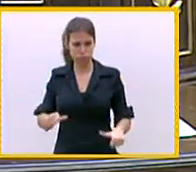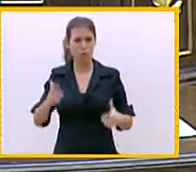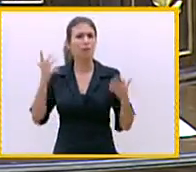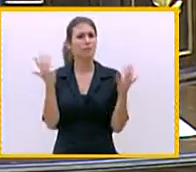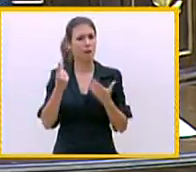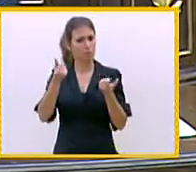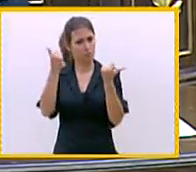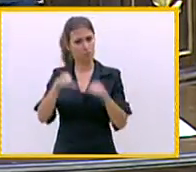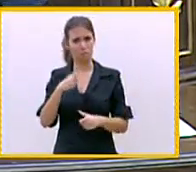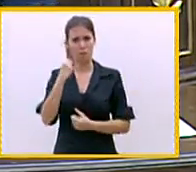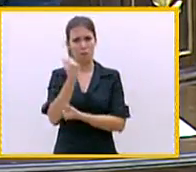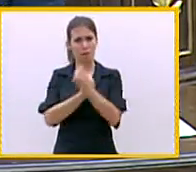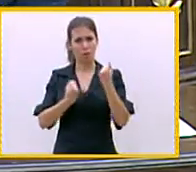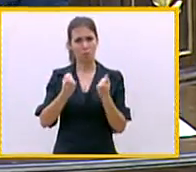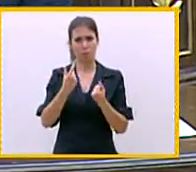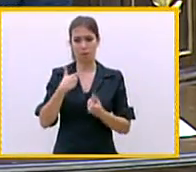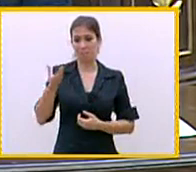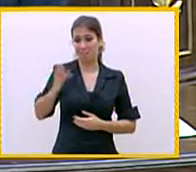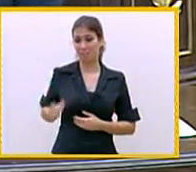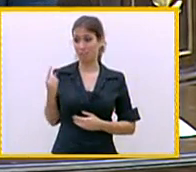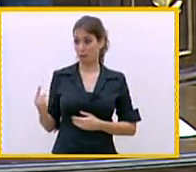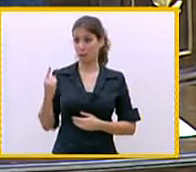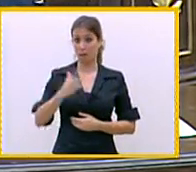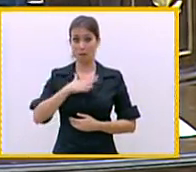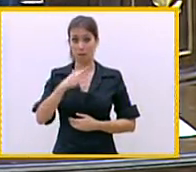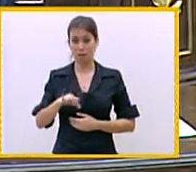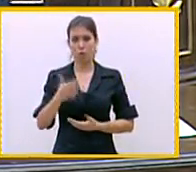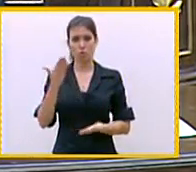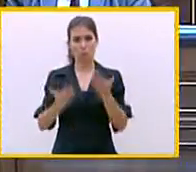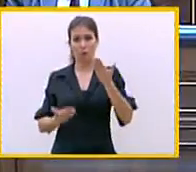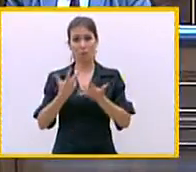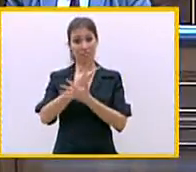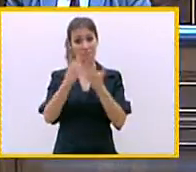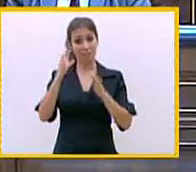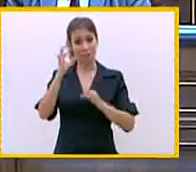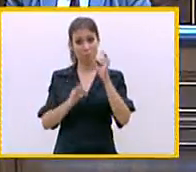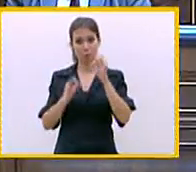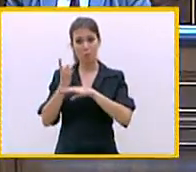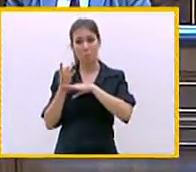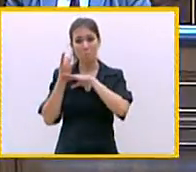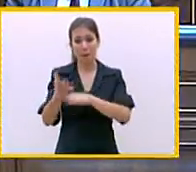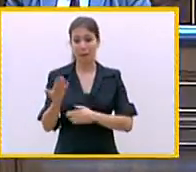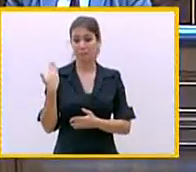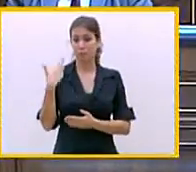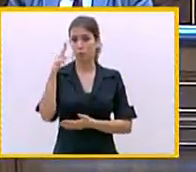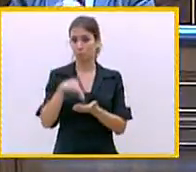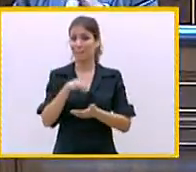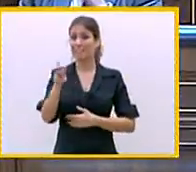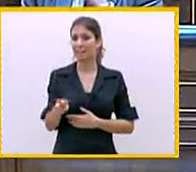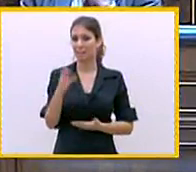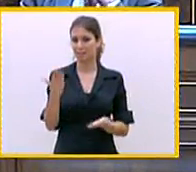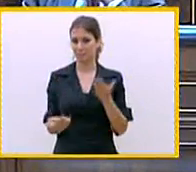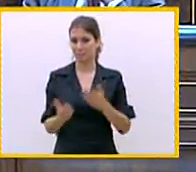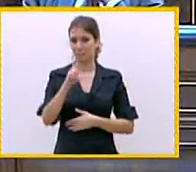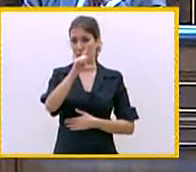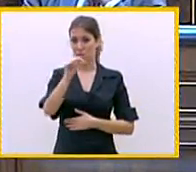económica, la renta disponible es un 17% superior a la que había en 2003, 100.000 millones de